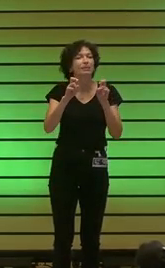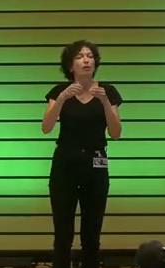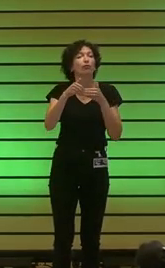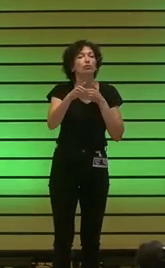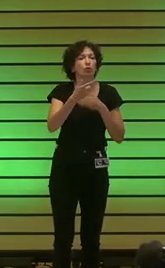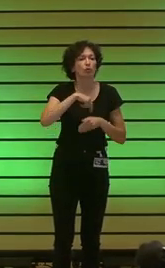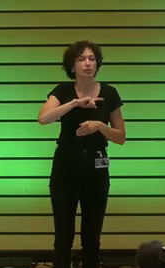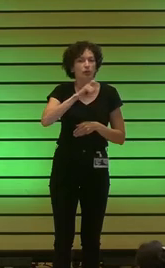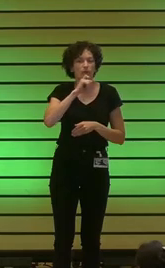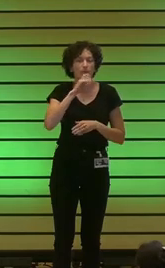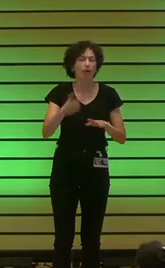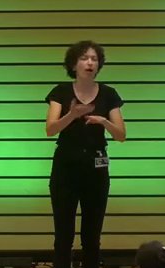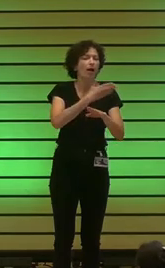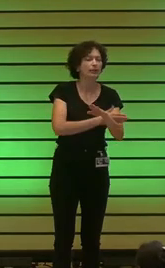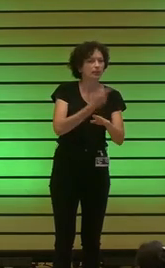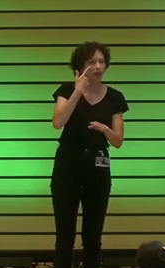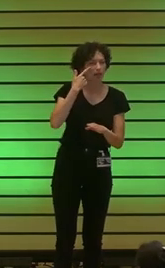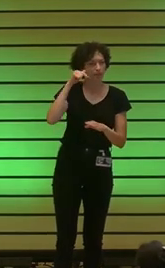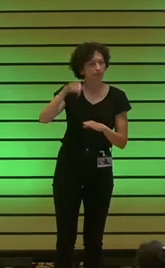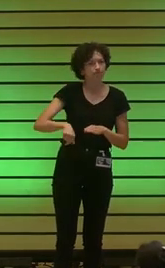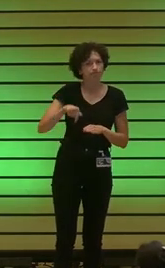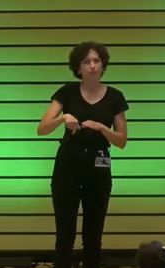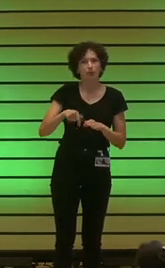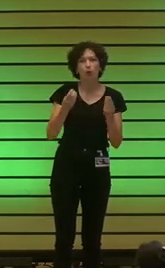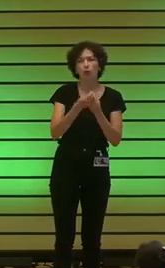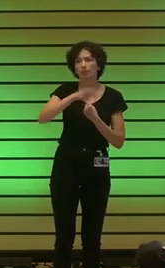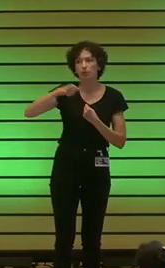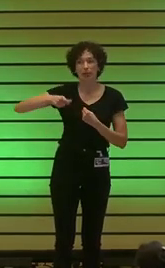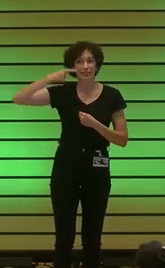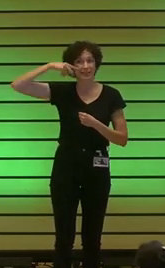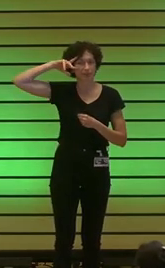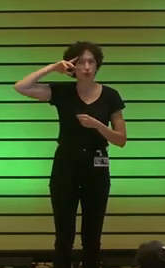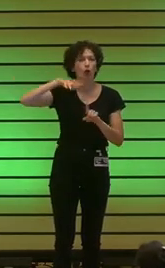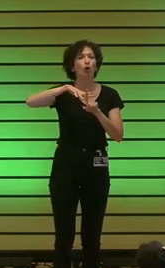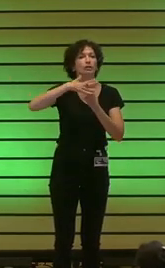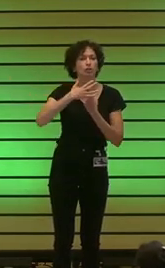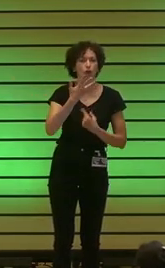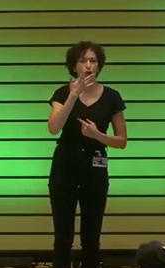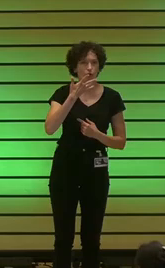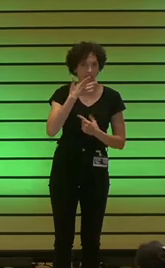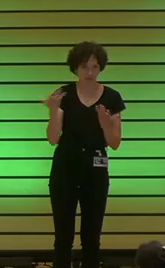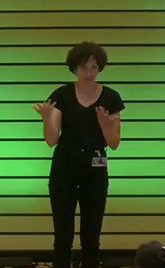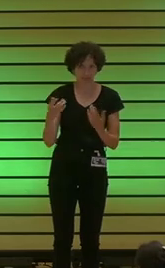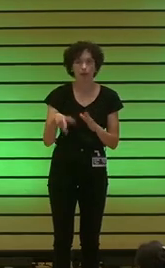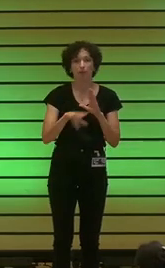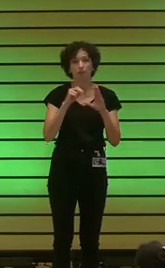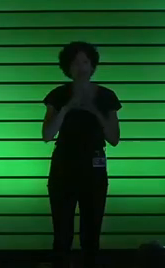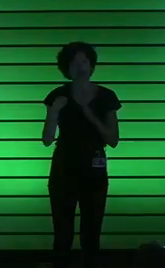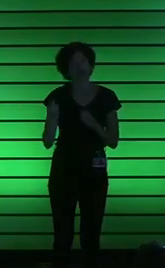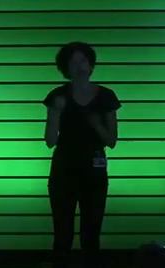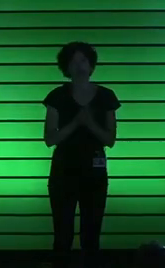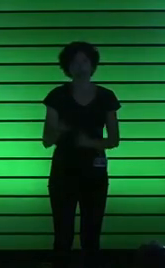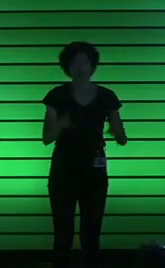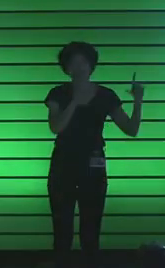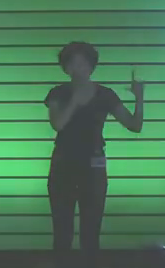vídeos a tope, vamos a contextualizar un poco con expertos en la materia. Así que dentro vídeo de nuevo.